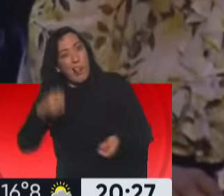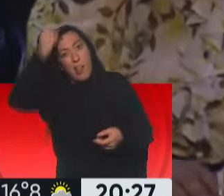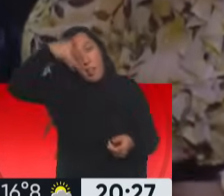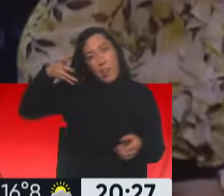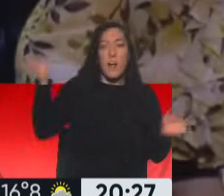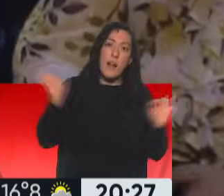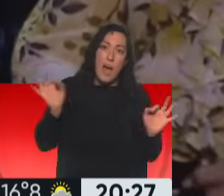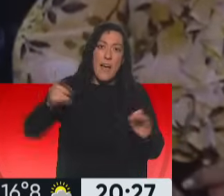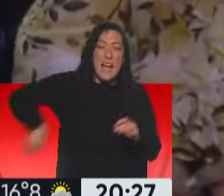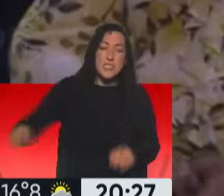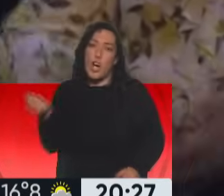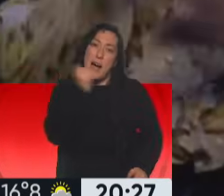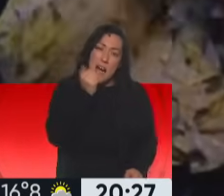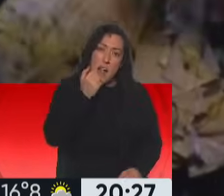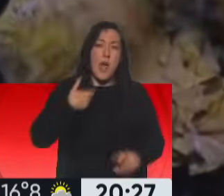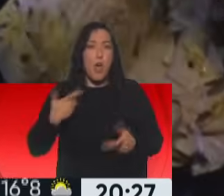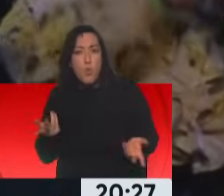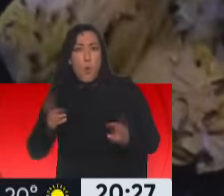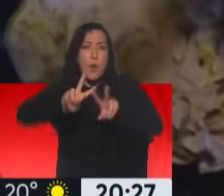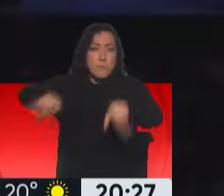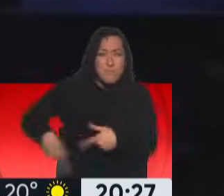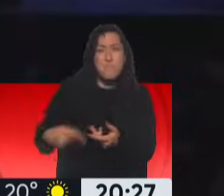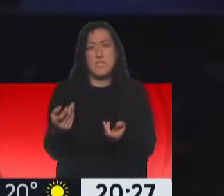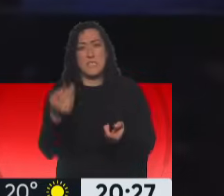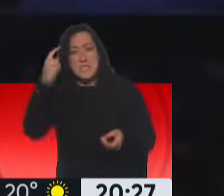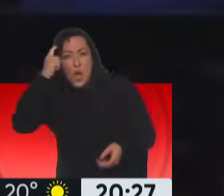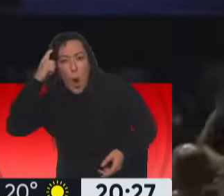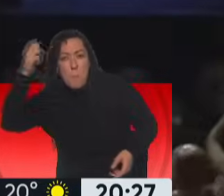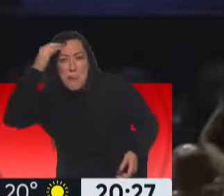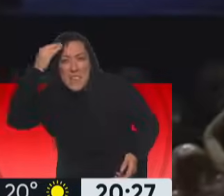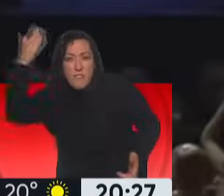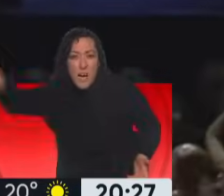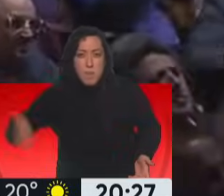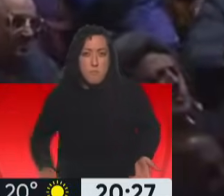este conjunto de degenerados fiscales psicópatas.